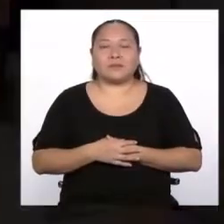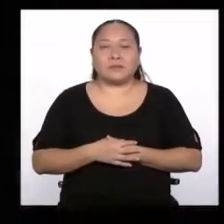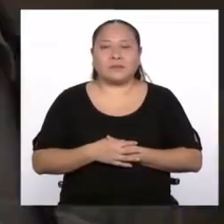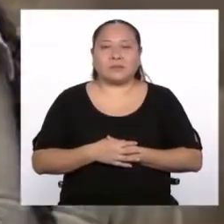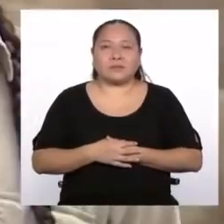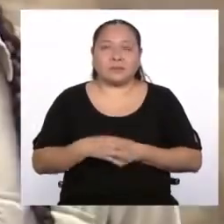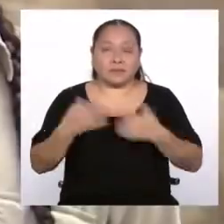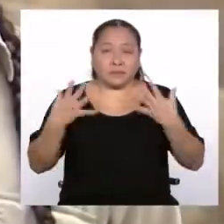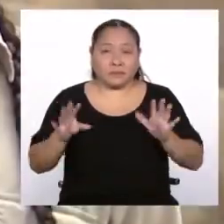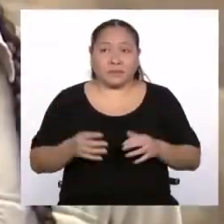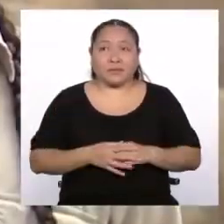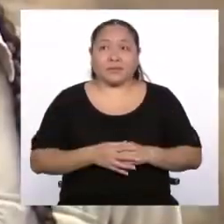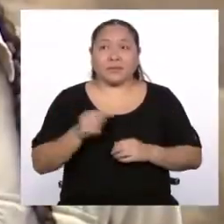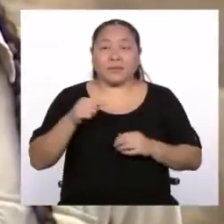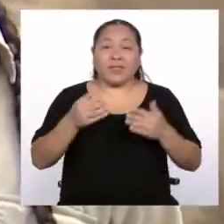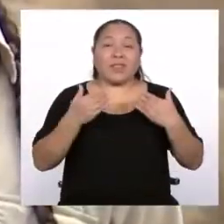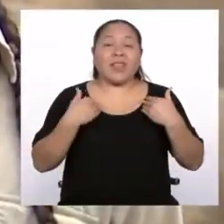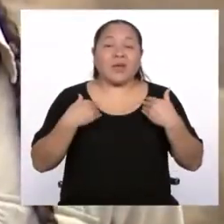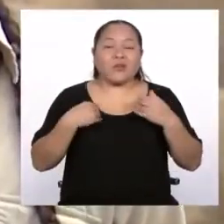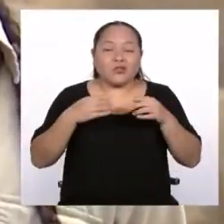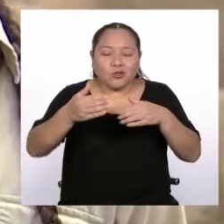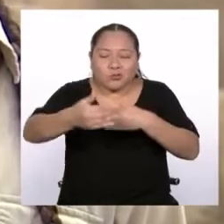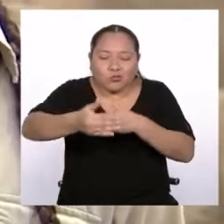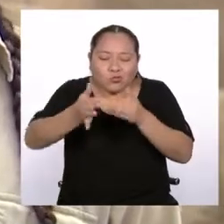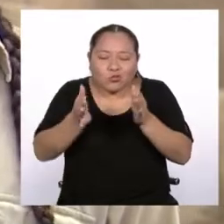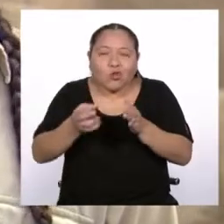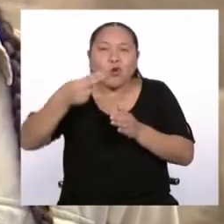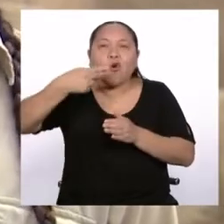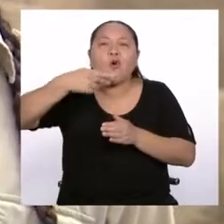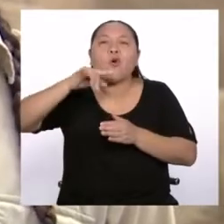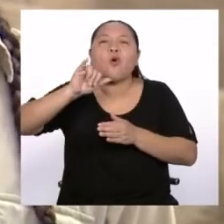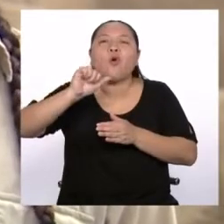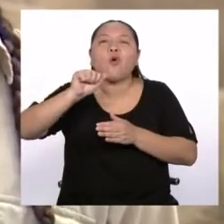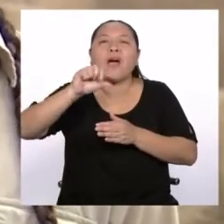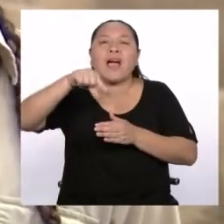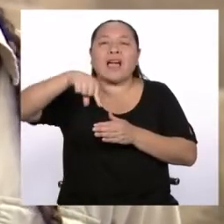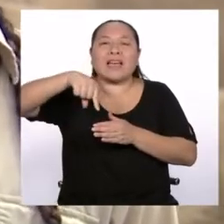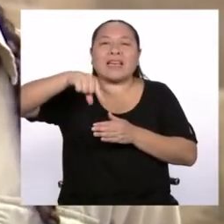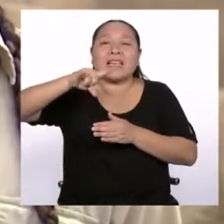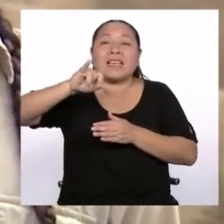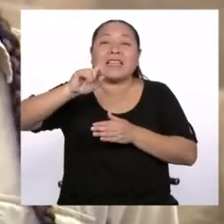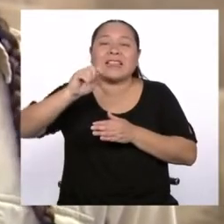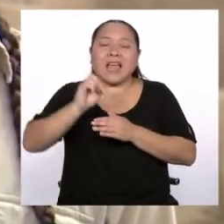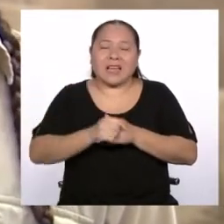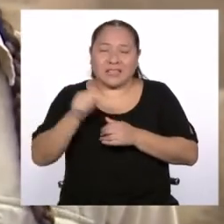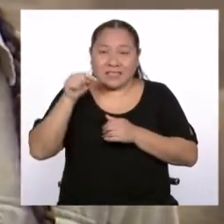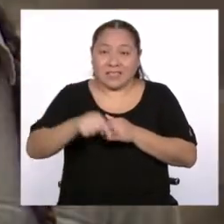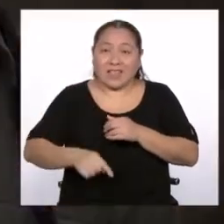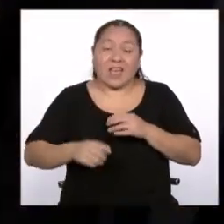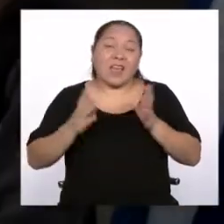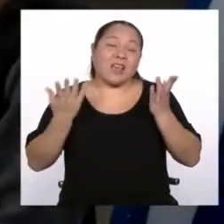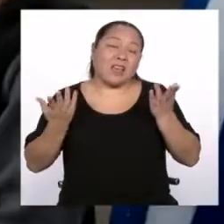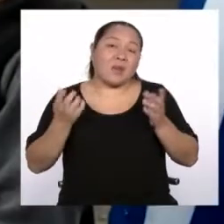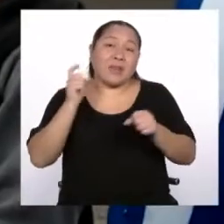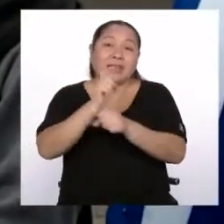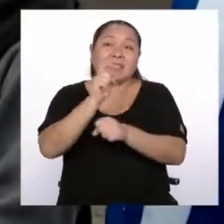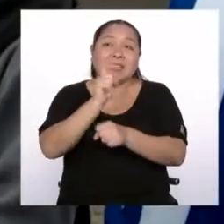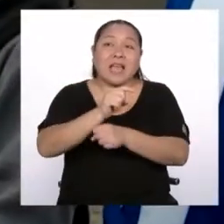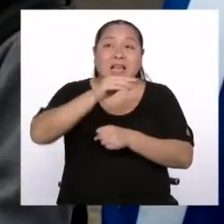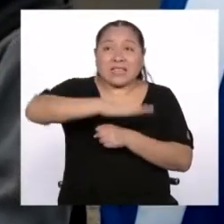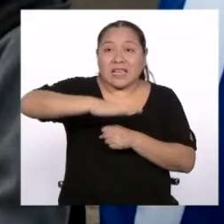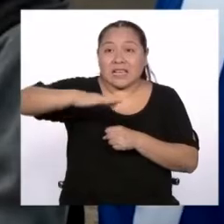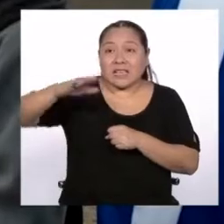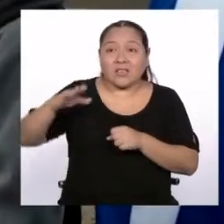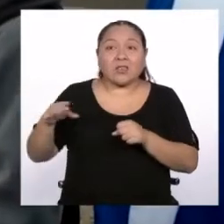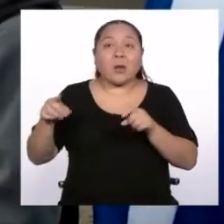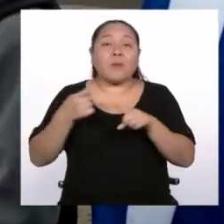Tenemos una huaquita que hemos hecho para actividades con menores de edad, actividades lúdico-educativas, aunque también